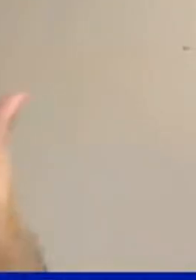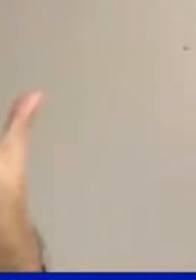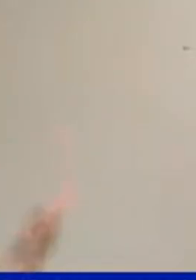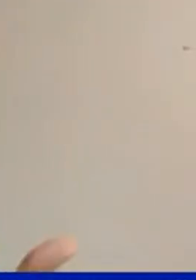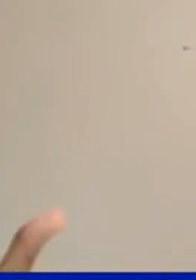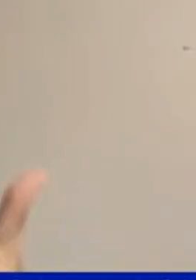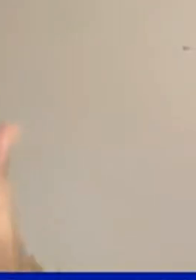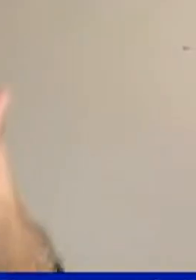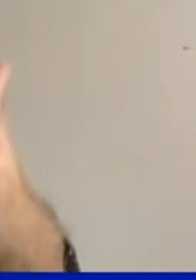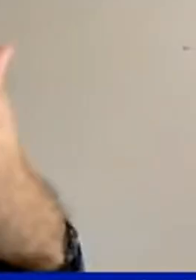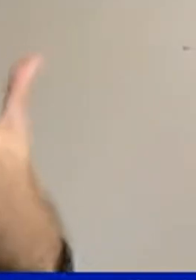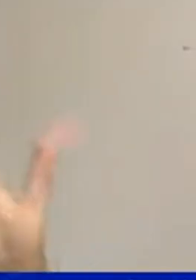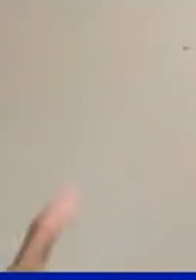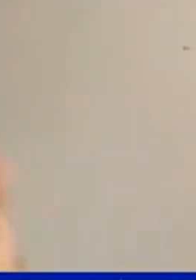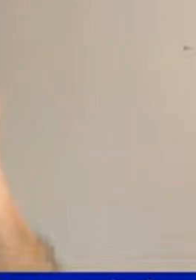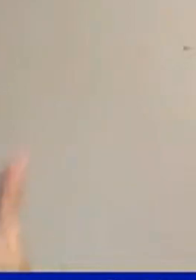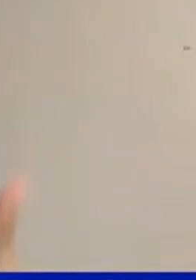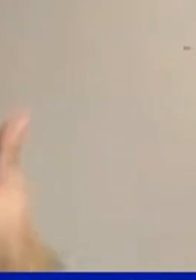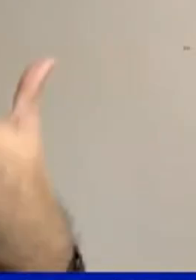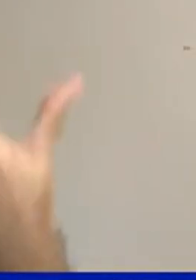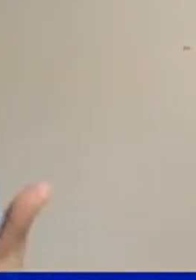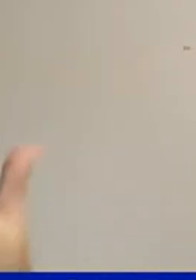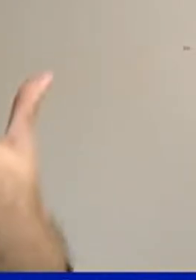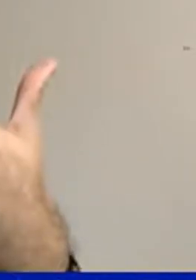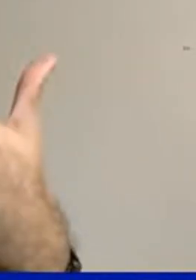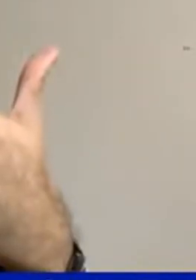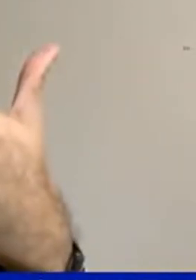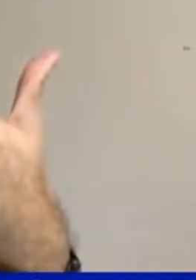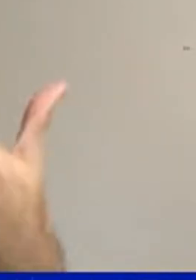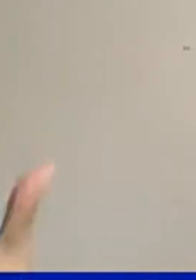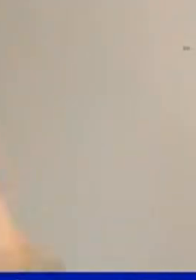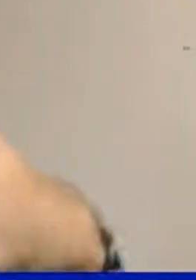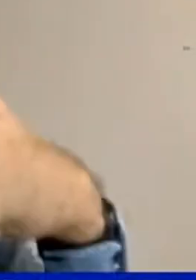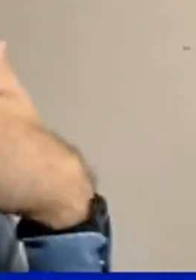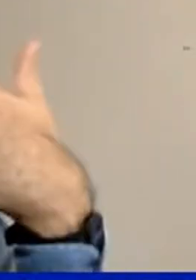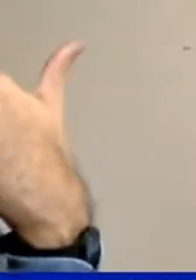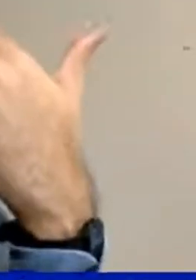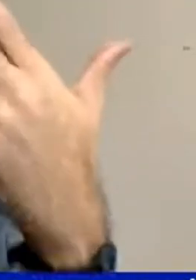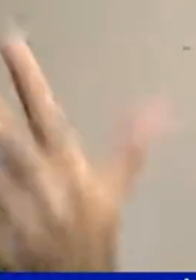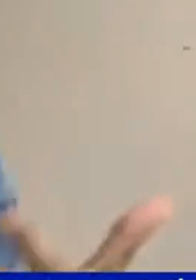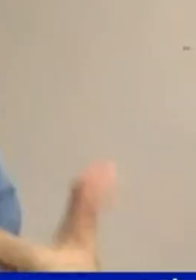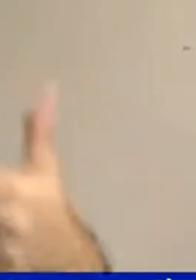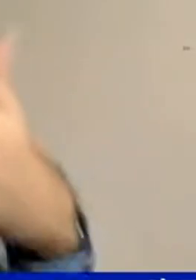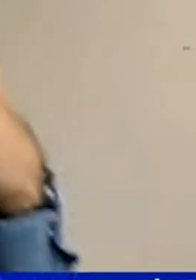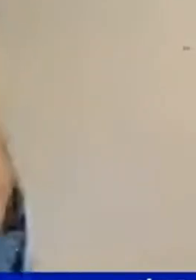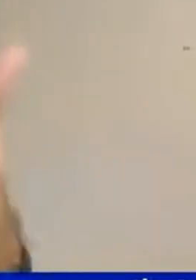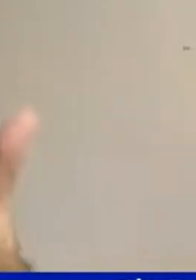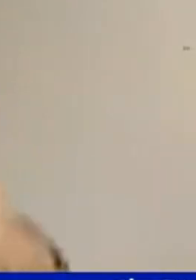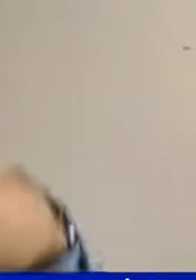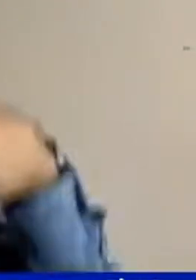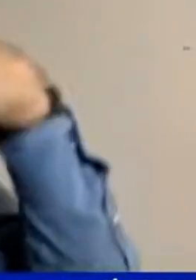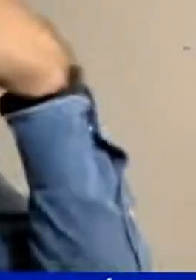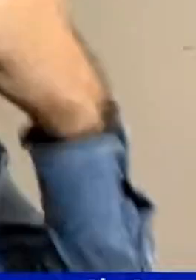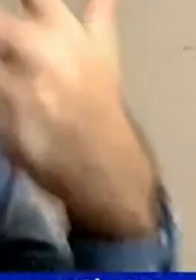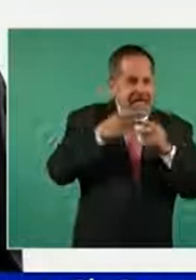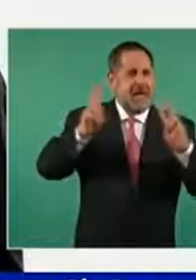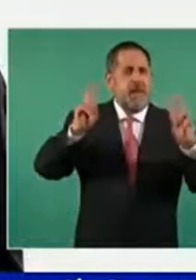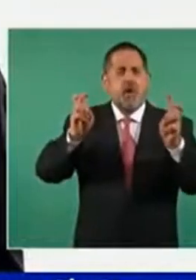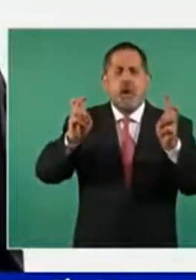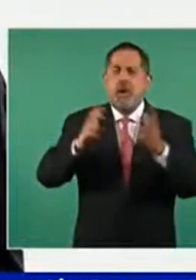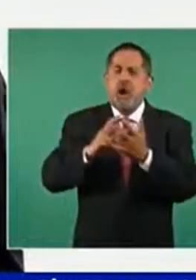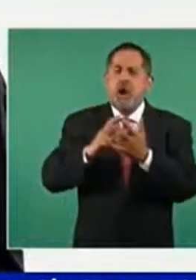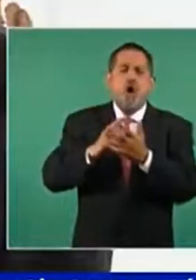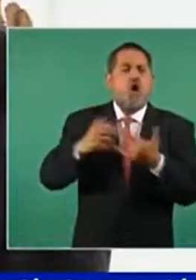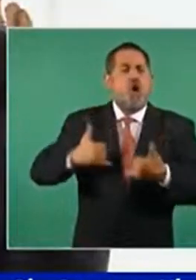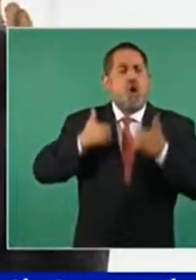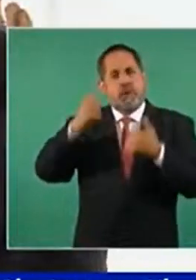de la humildad sobre la cual él presenta que sin la posibilidad de vida en la naturaleza